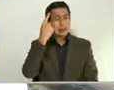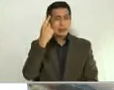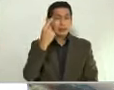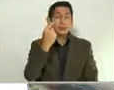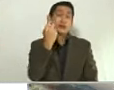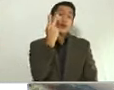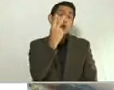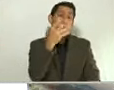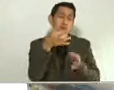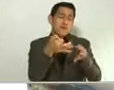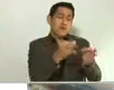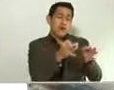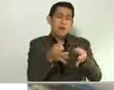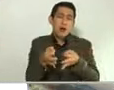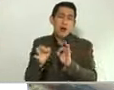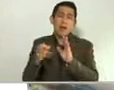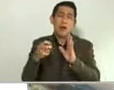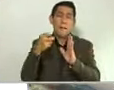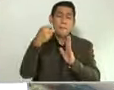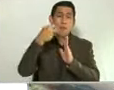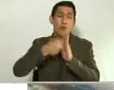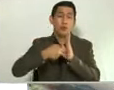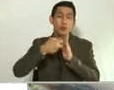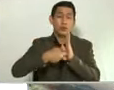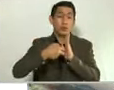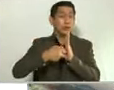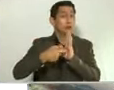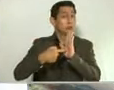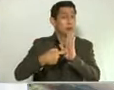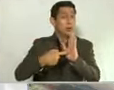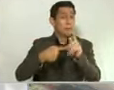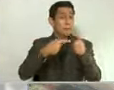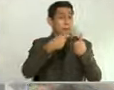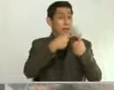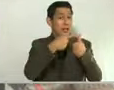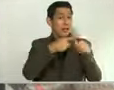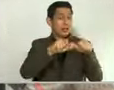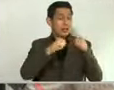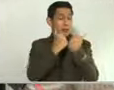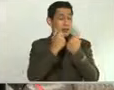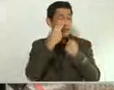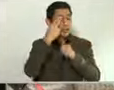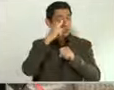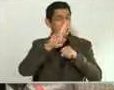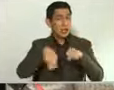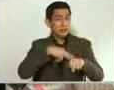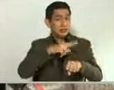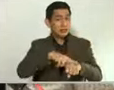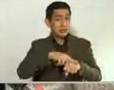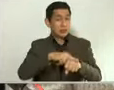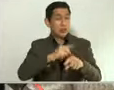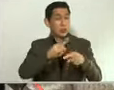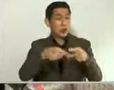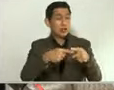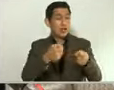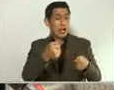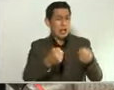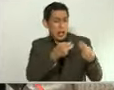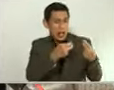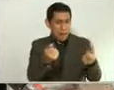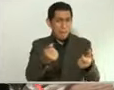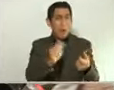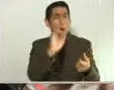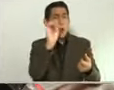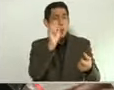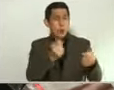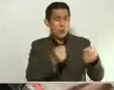de multas. La que pone la Asamblea Nacional a través de ley: exceso de velocidad, si atropellan a alguien, si van